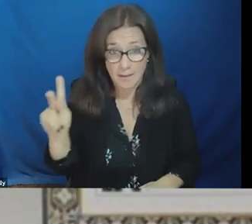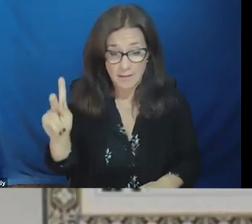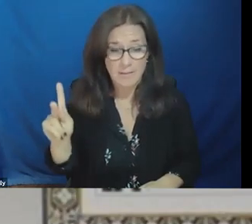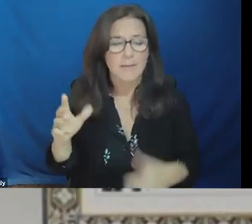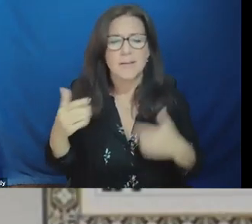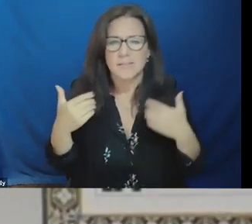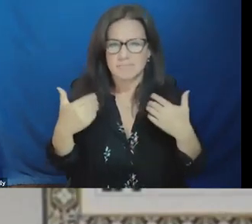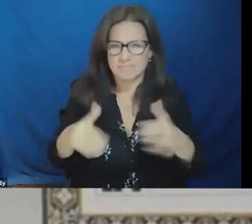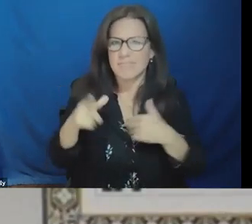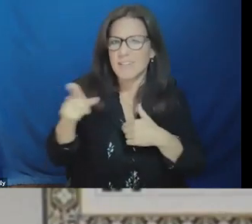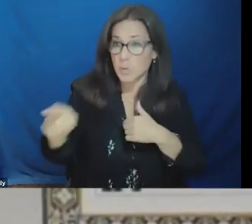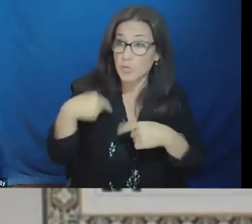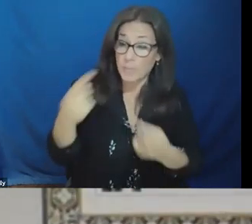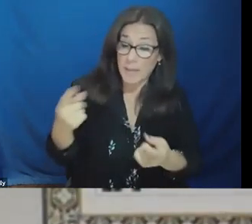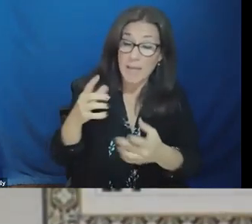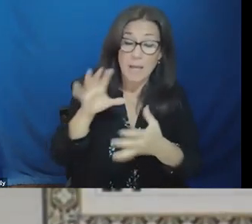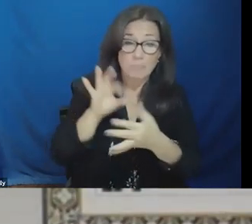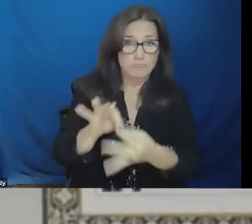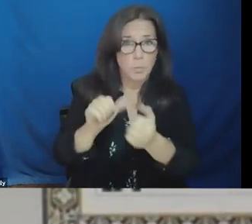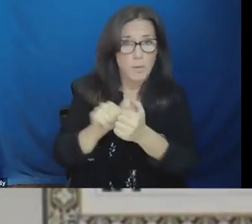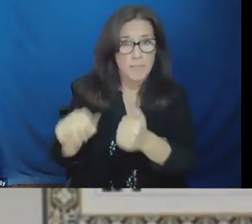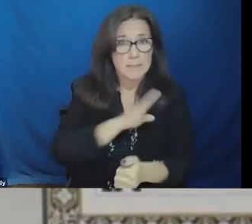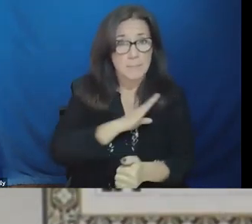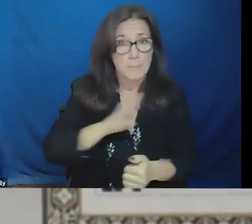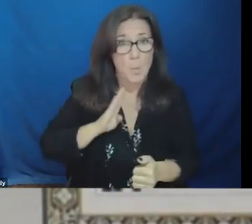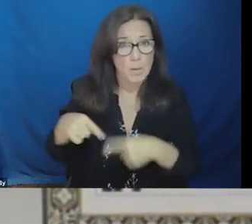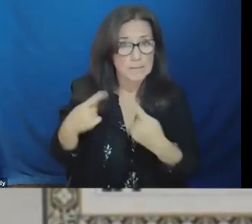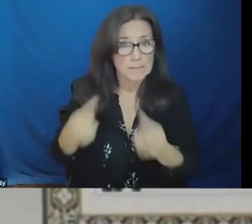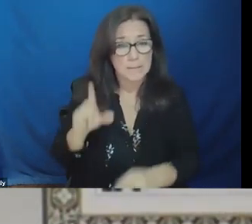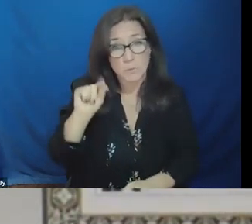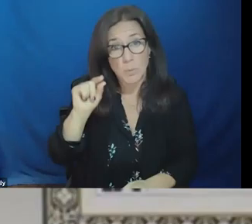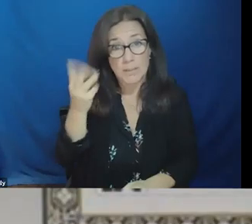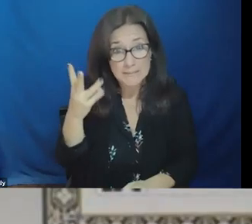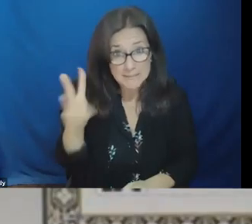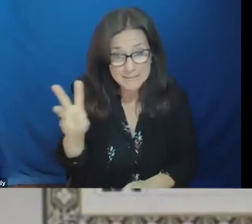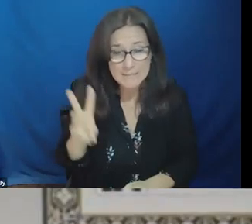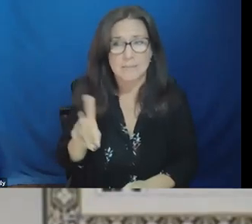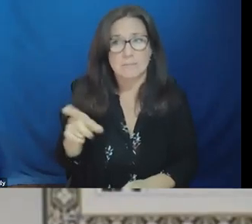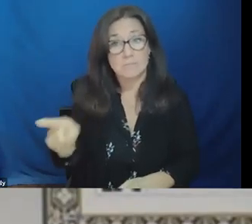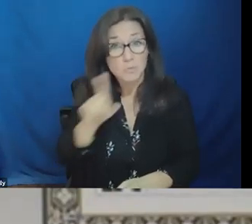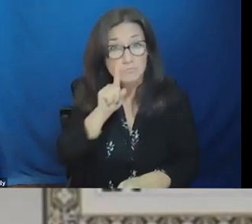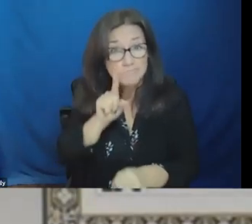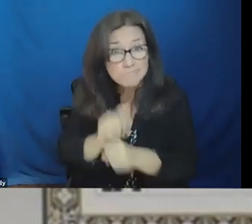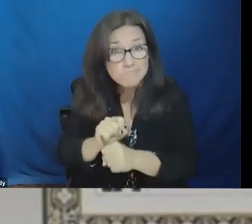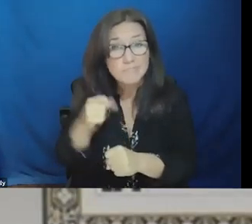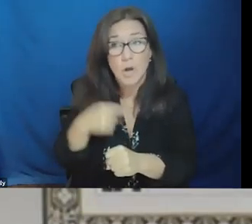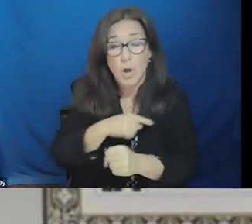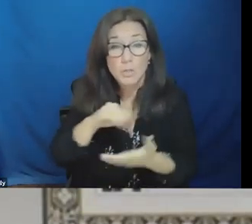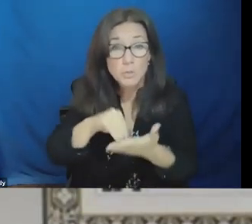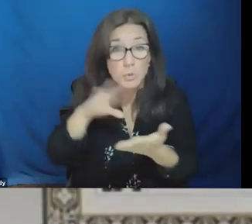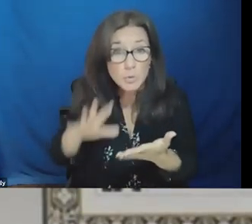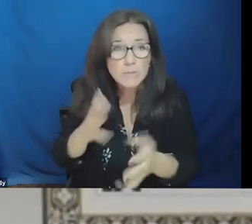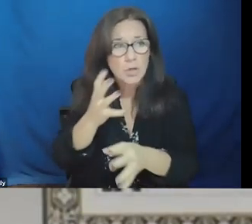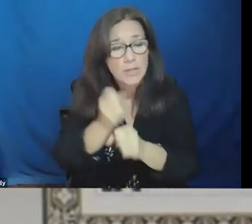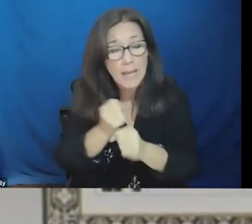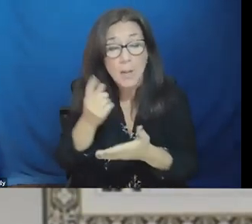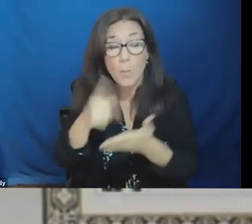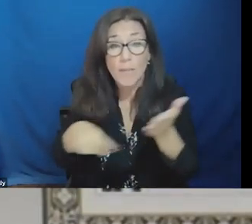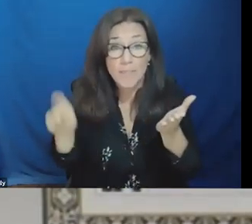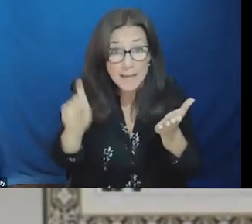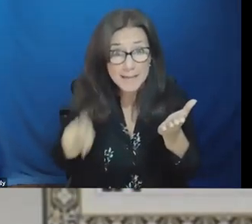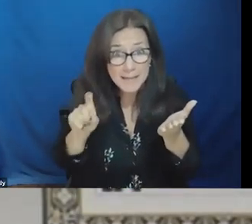que usted ha hecho y realmente ha recibido los comentarios del público y ha hecho los